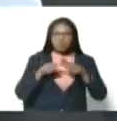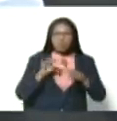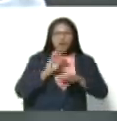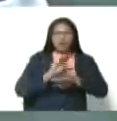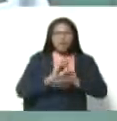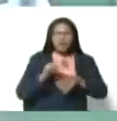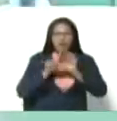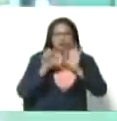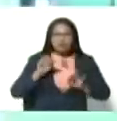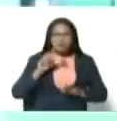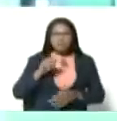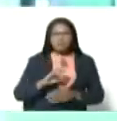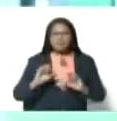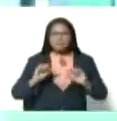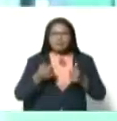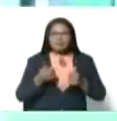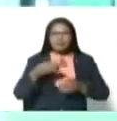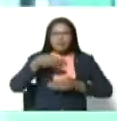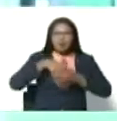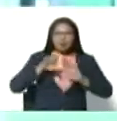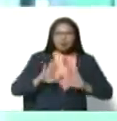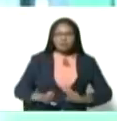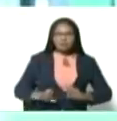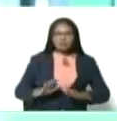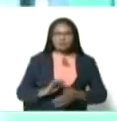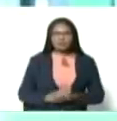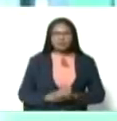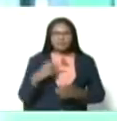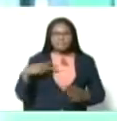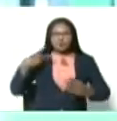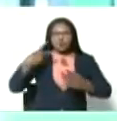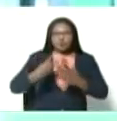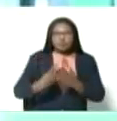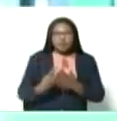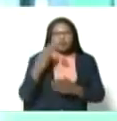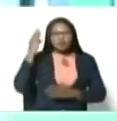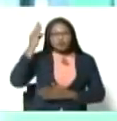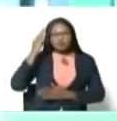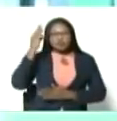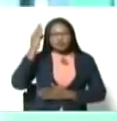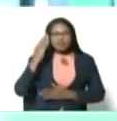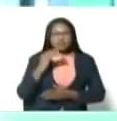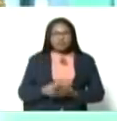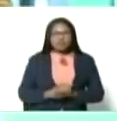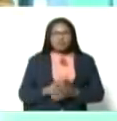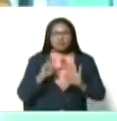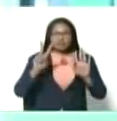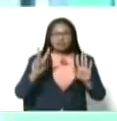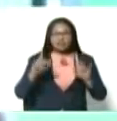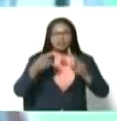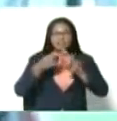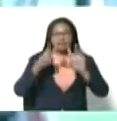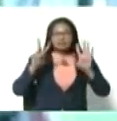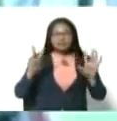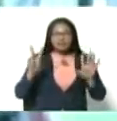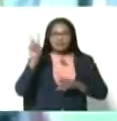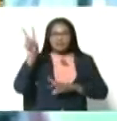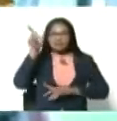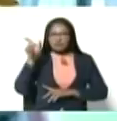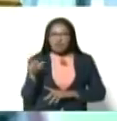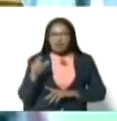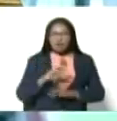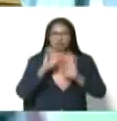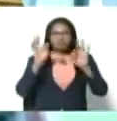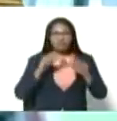cuidarnos. Empieza la cuarentena radical, voluntaria, consciente en el 7+7 venezolano. El